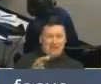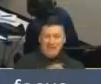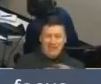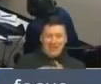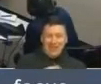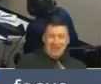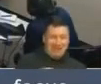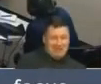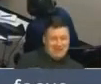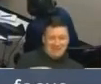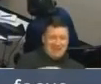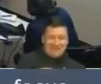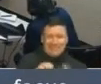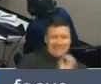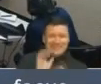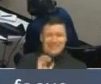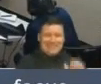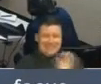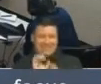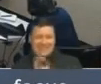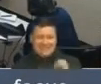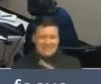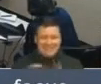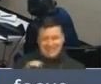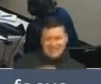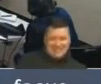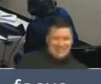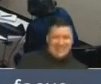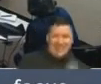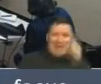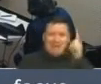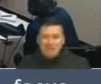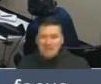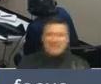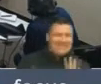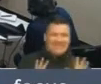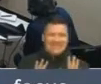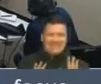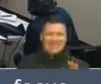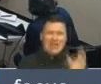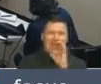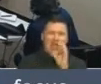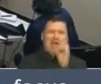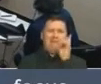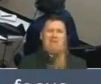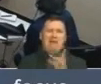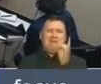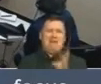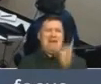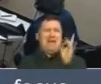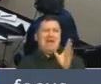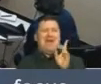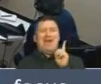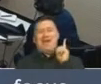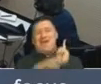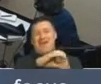Viene el disparo al marco. Se defiende China con el coronavirus, pero no puede porque Colombia lo supera y le hace